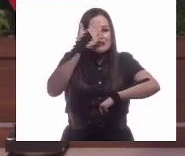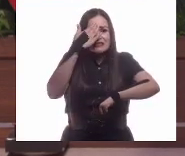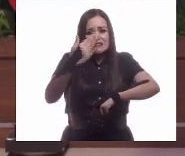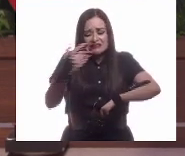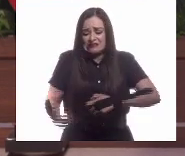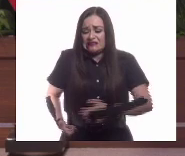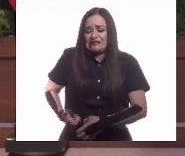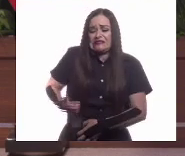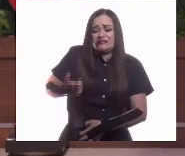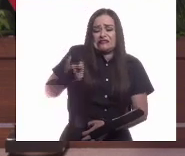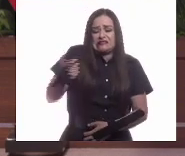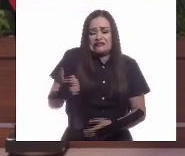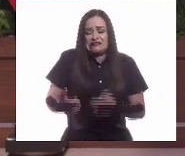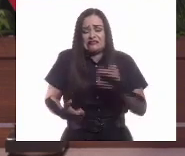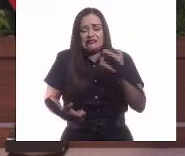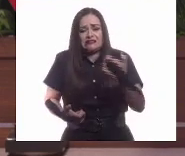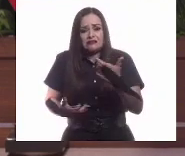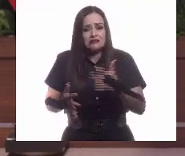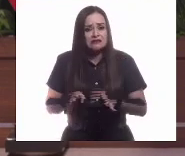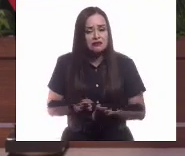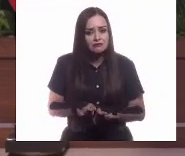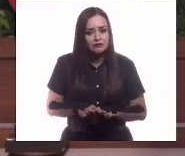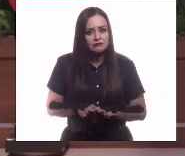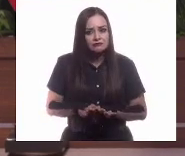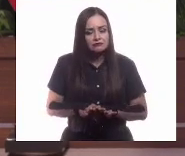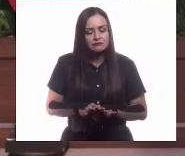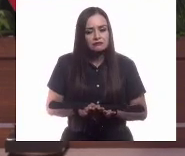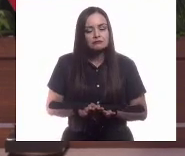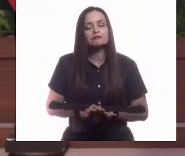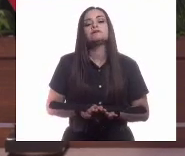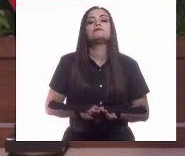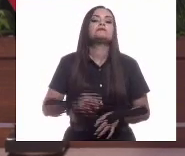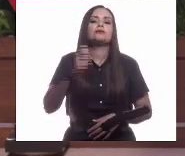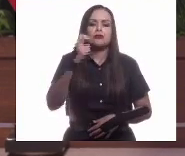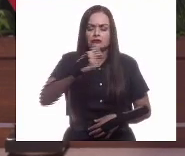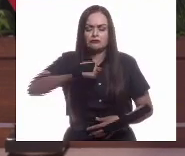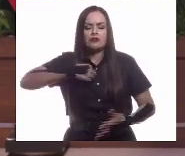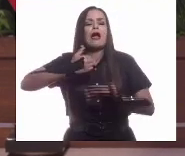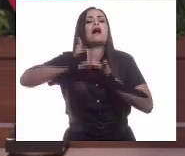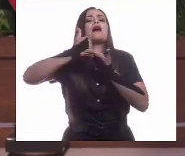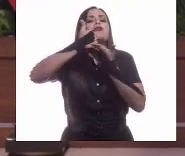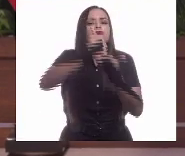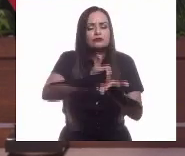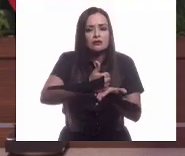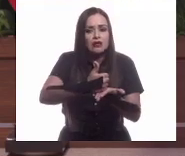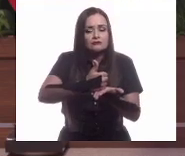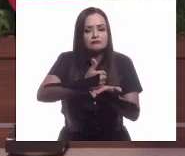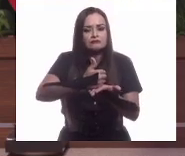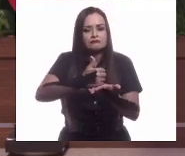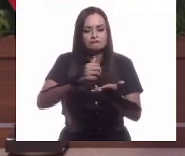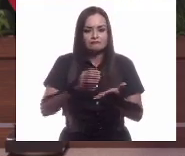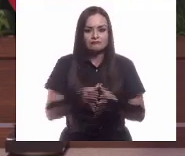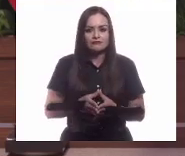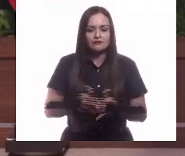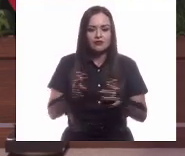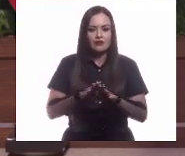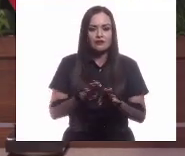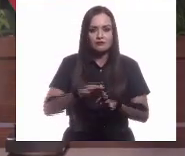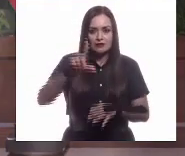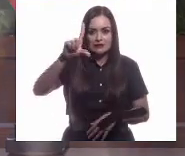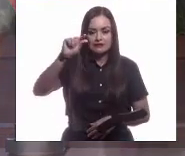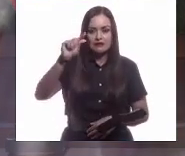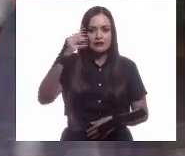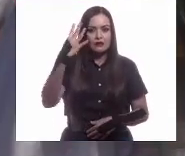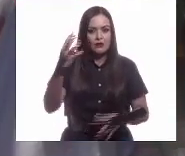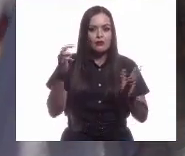gasto para que les alcance y por eso es que les damos la mano. Destaca la inversión de más de 74